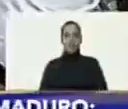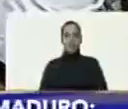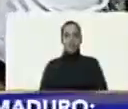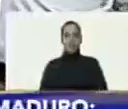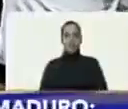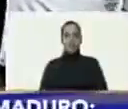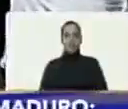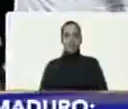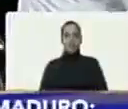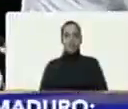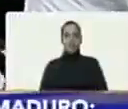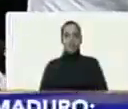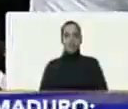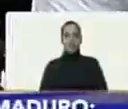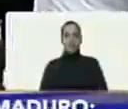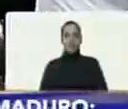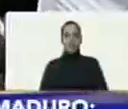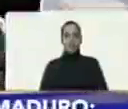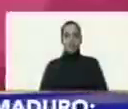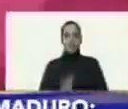Ir Ar San.